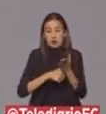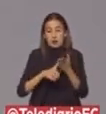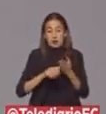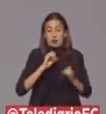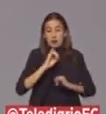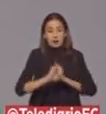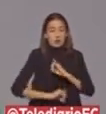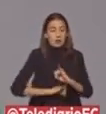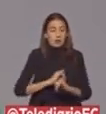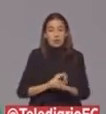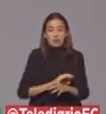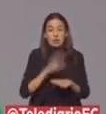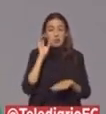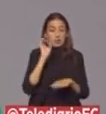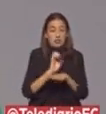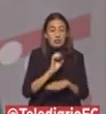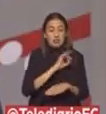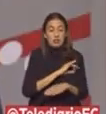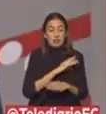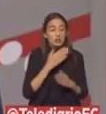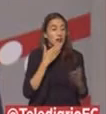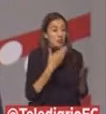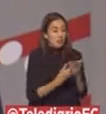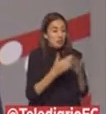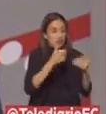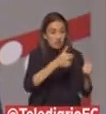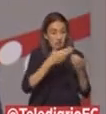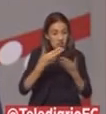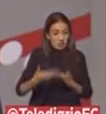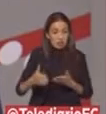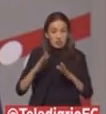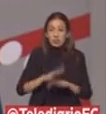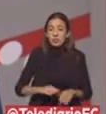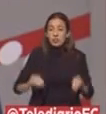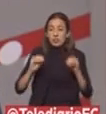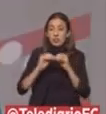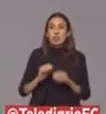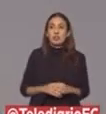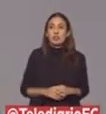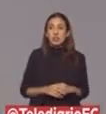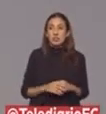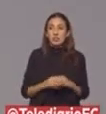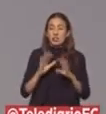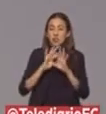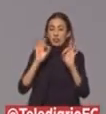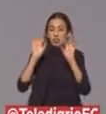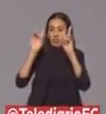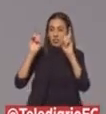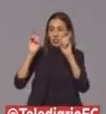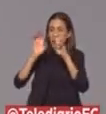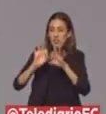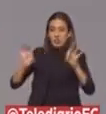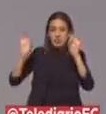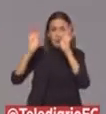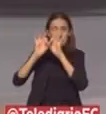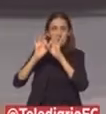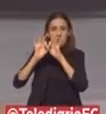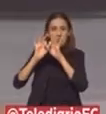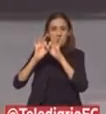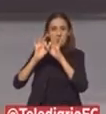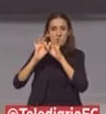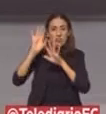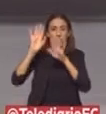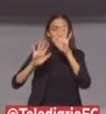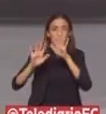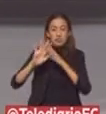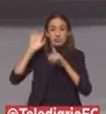entre ecuador y chile bienvenido muchísimas gracias por estar hoy con nosotros bueno vemos el tema más destacado esta intención de